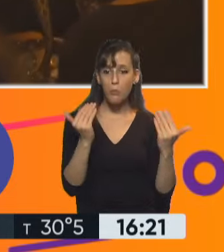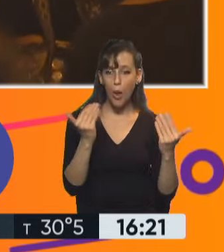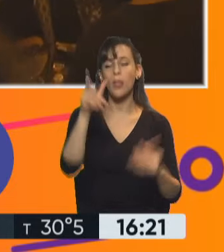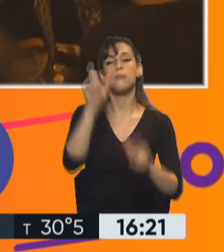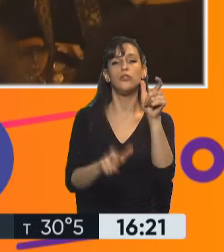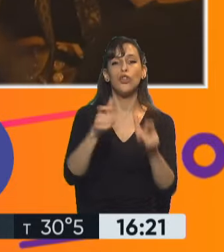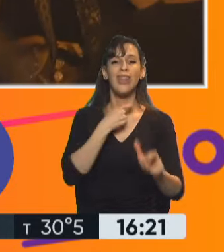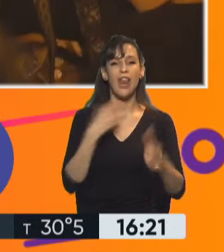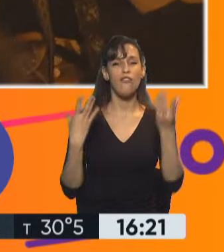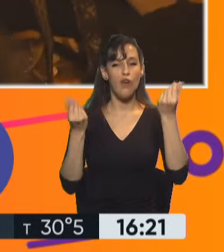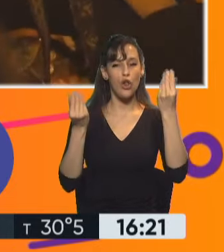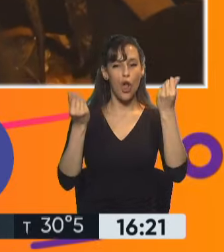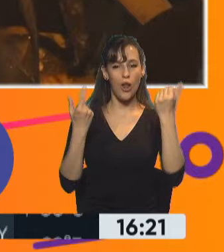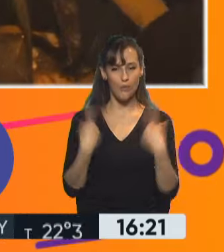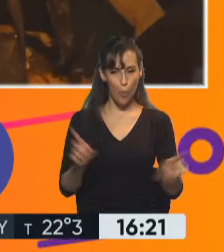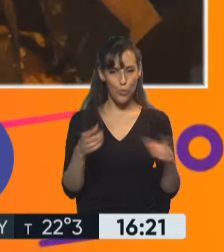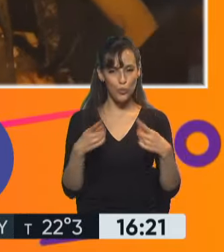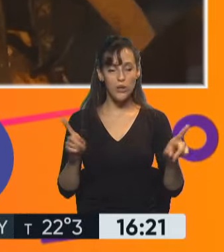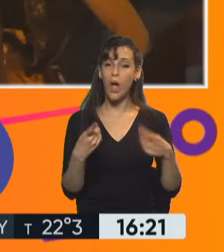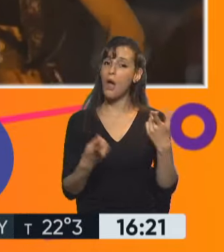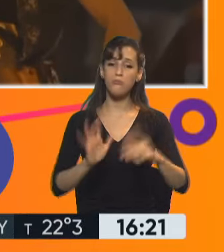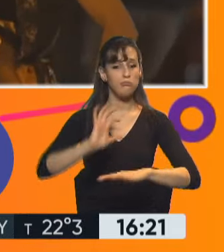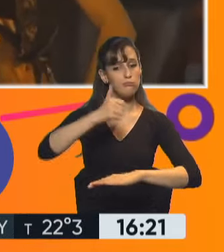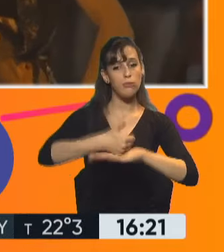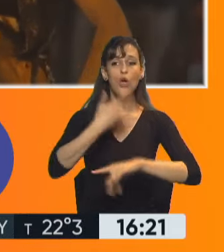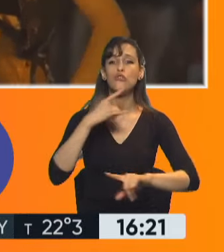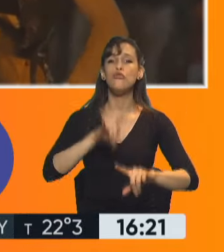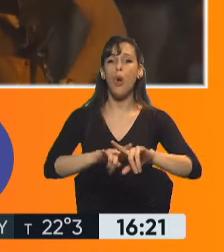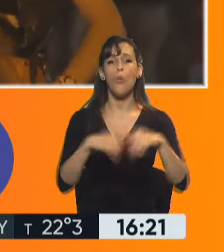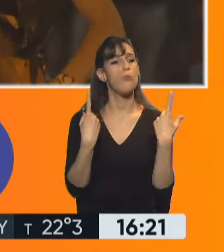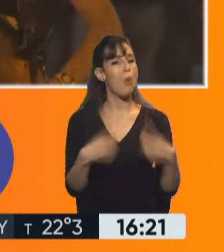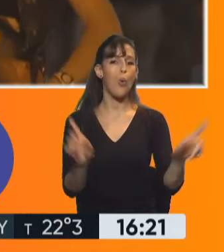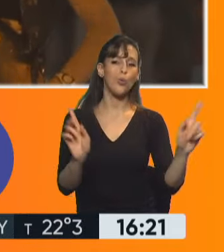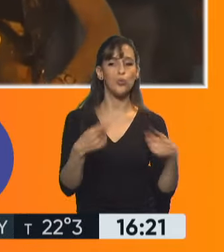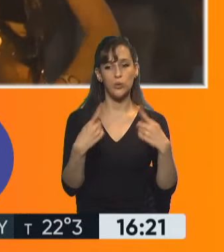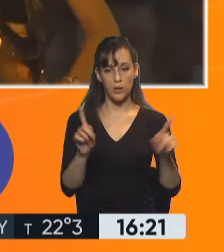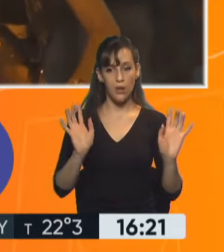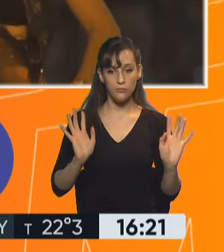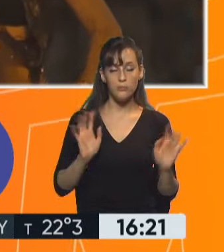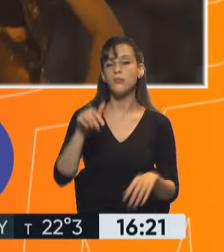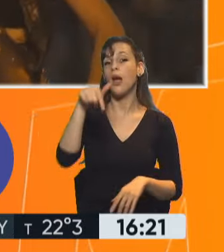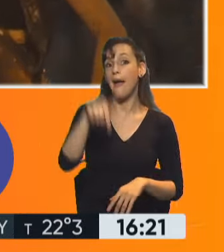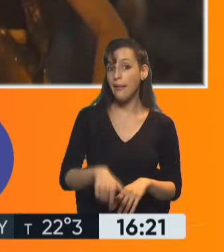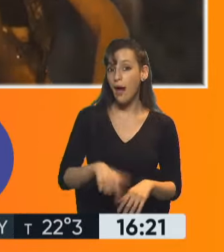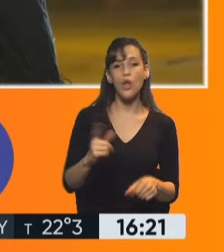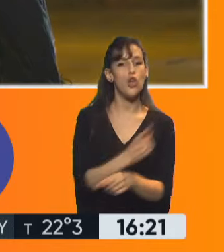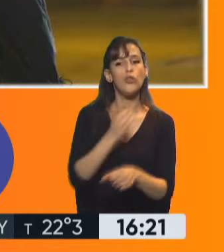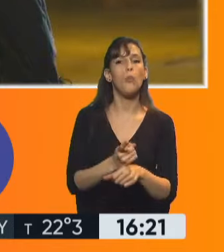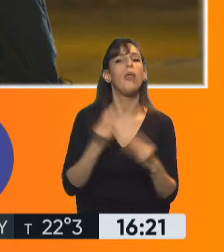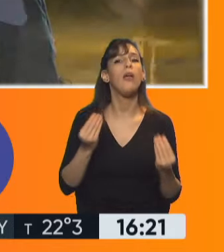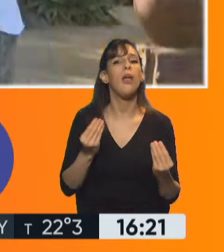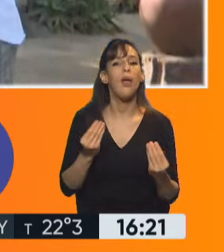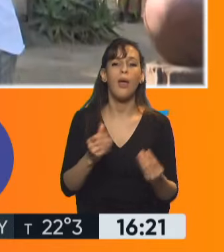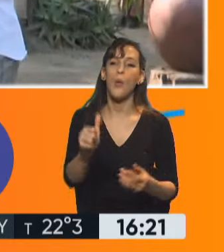folclore, folclore, van, suben al escenario y dan su espectáculo. Acá lo único que no se permite es traer bebidas, nada